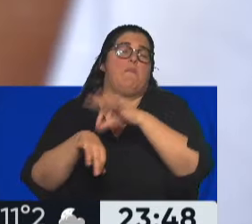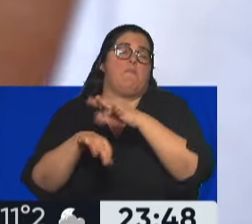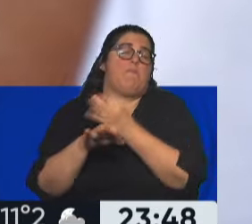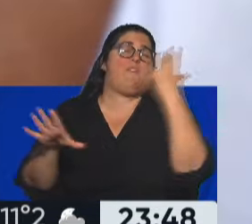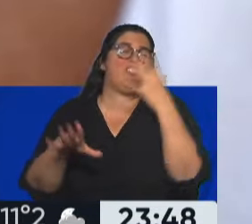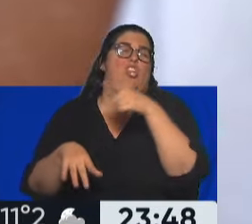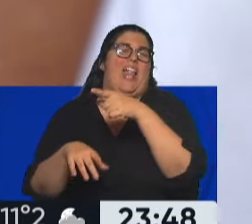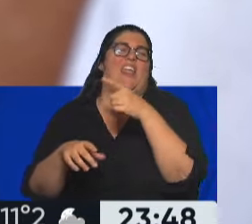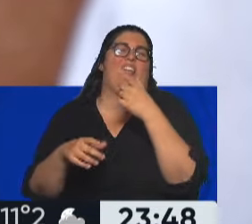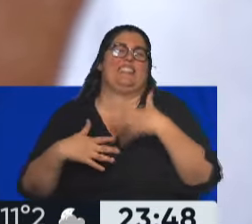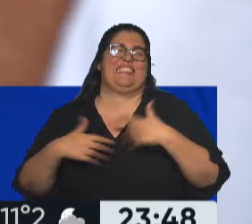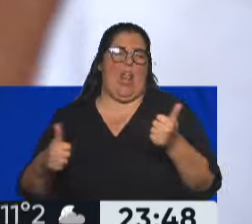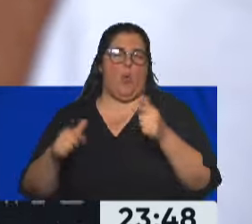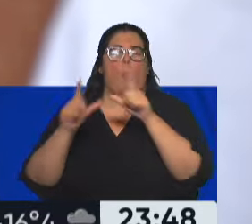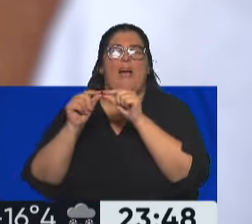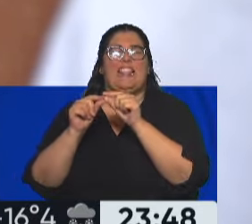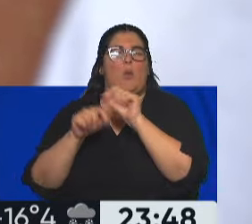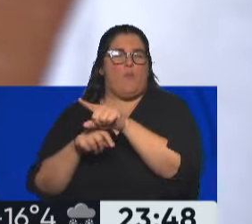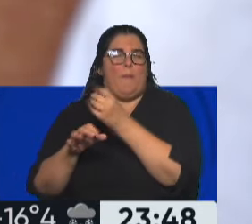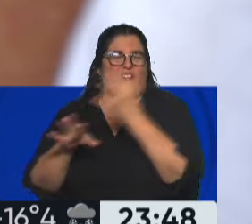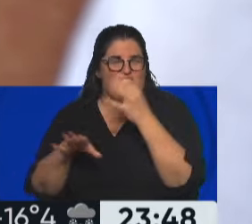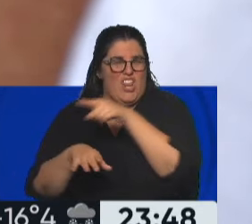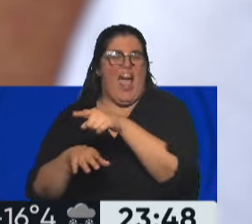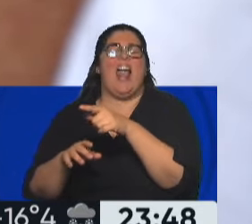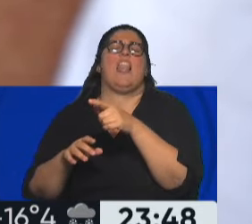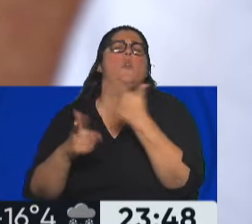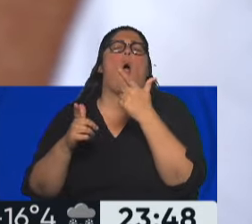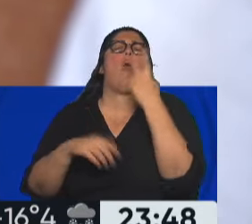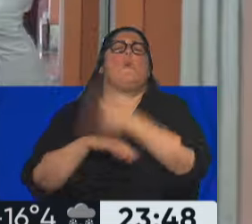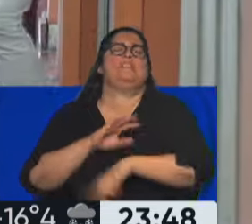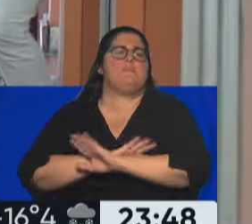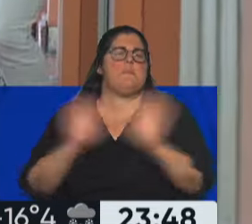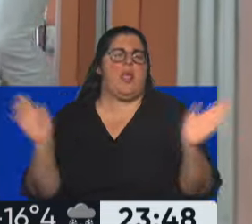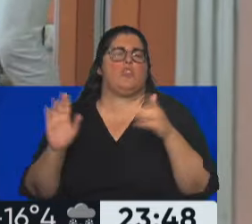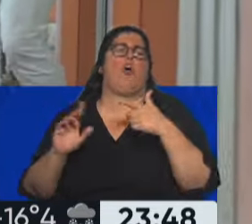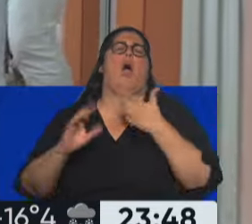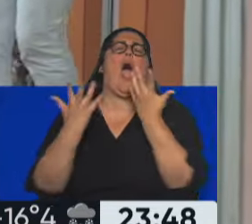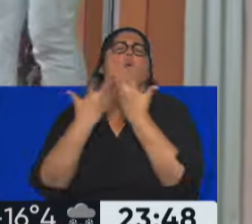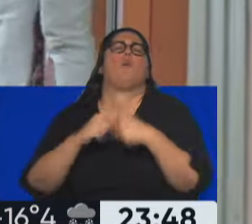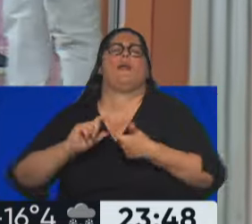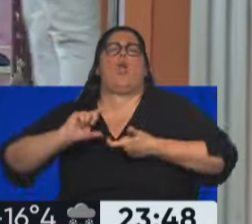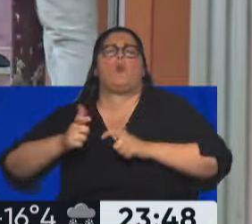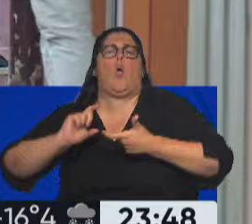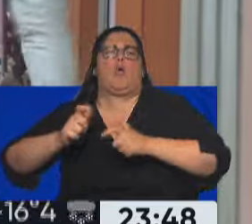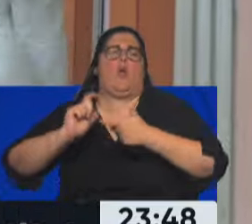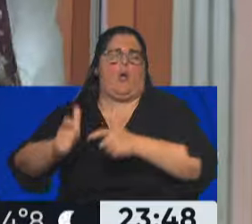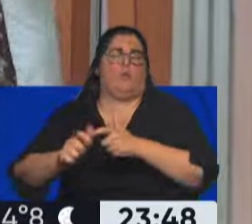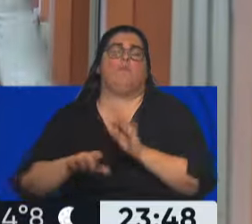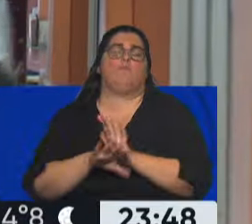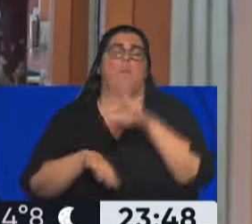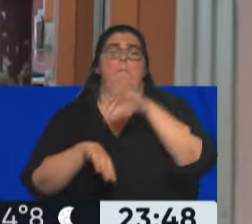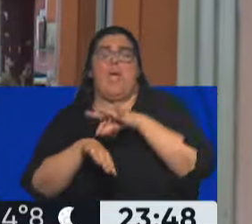tendrá vencimiento. La credencial será renovada automáticamente según lo dispuso el gobierno. La norma abarca a